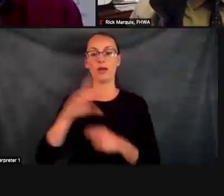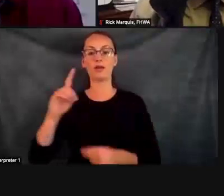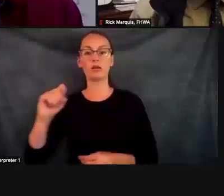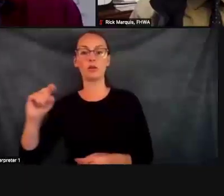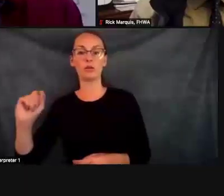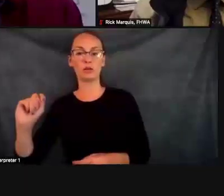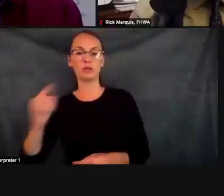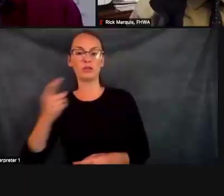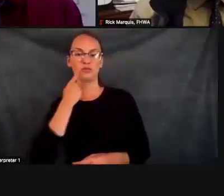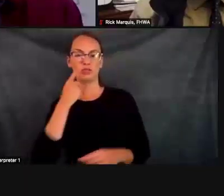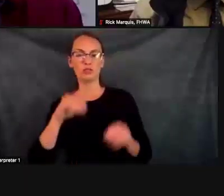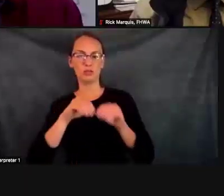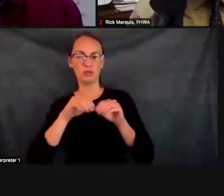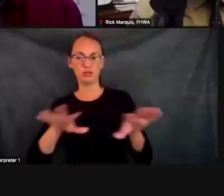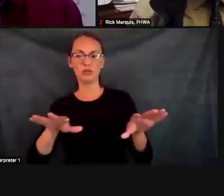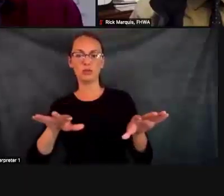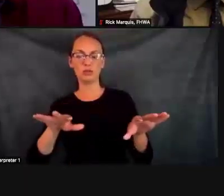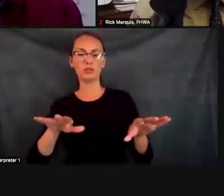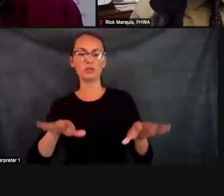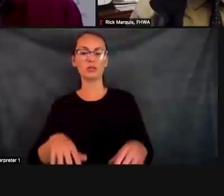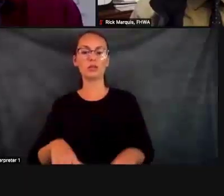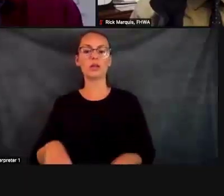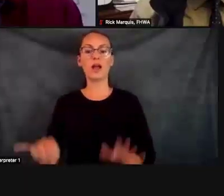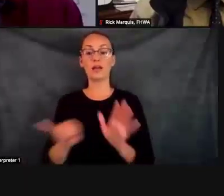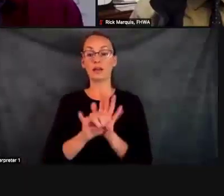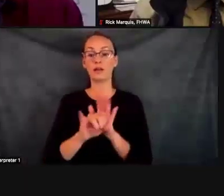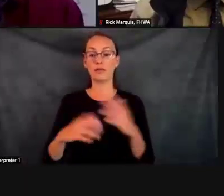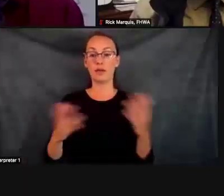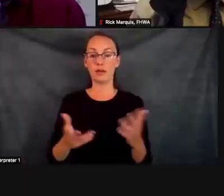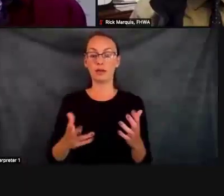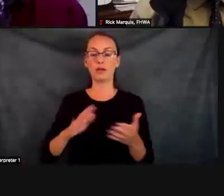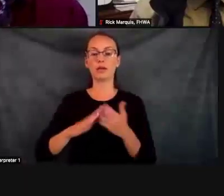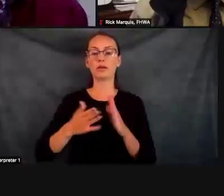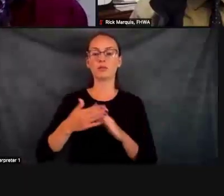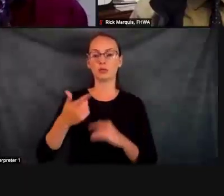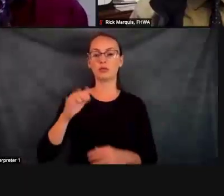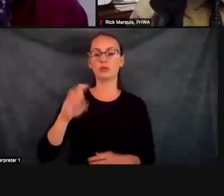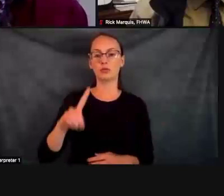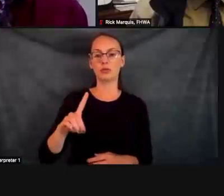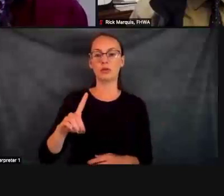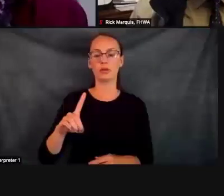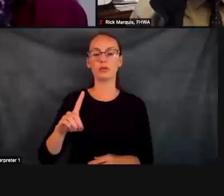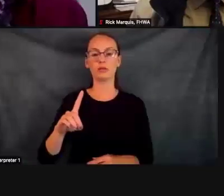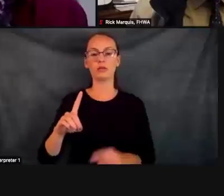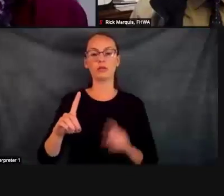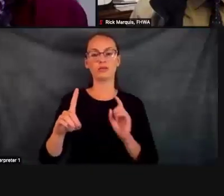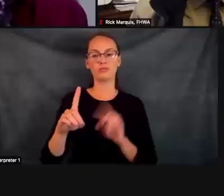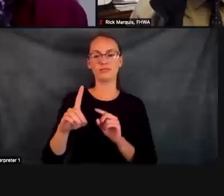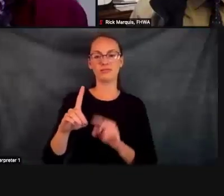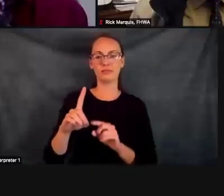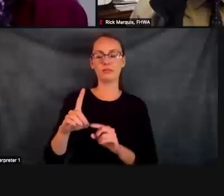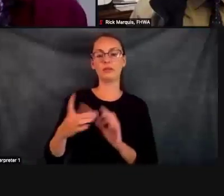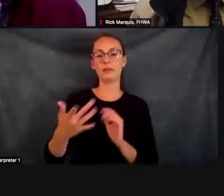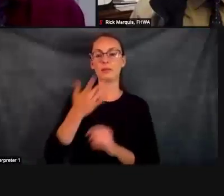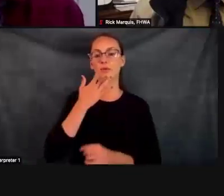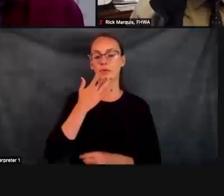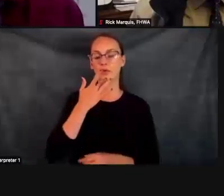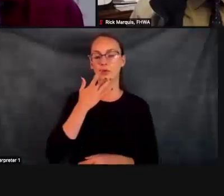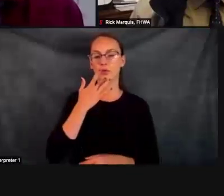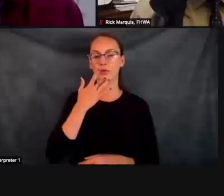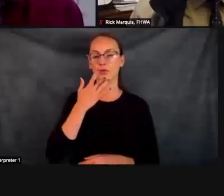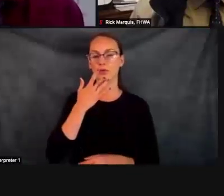DEIS, que fue revelado por el Departamento de Transporte y la Administración Federal de Carreteras,